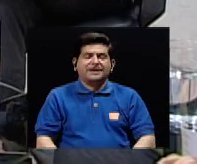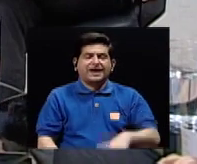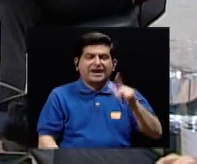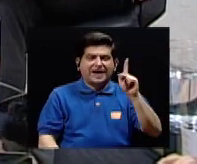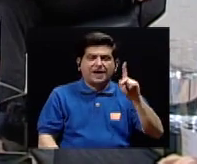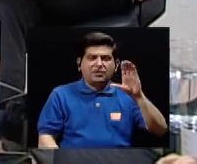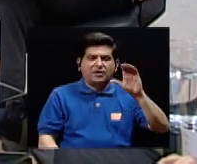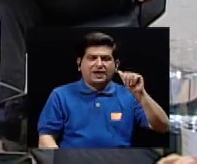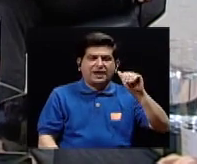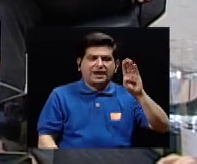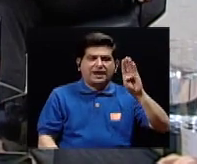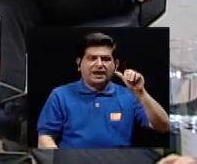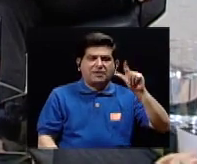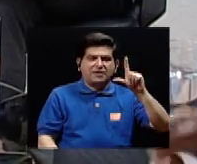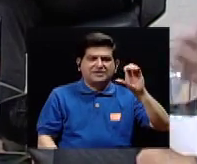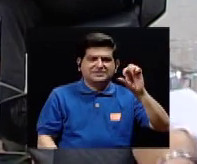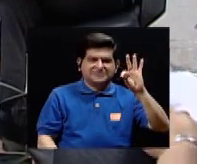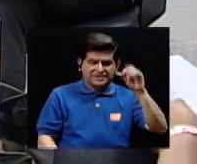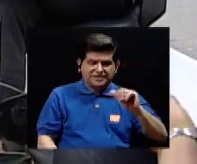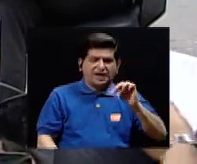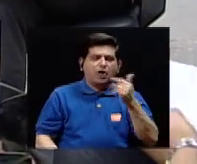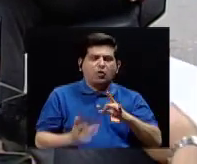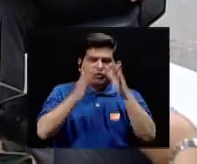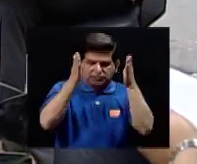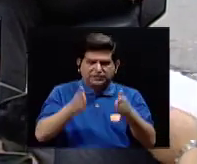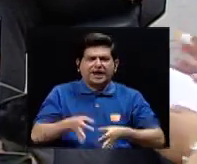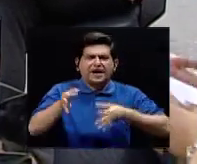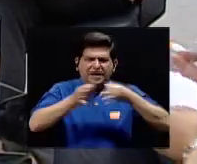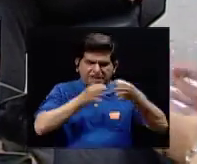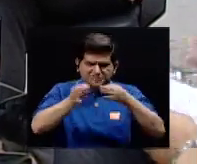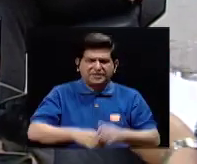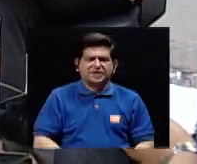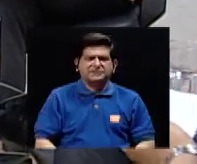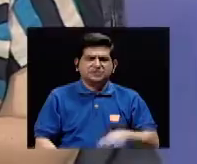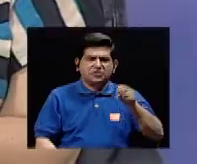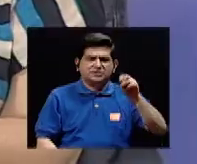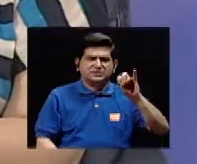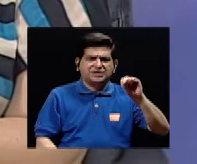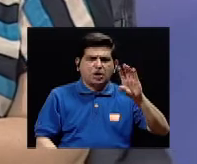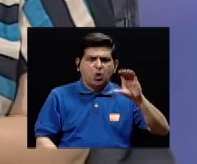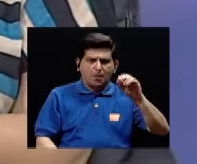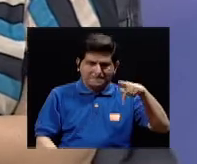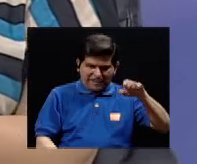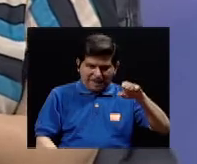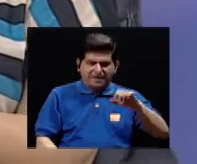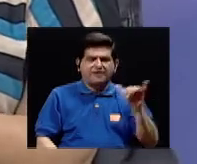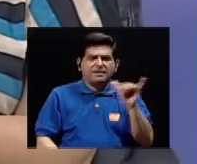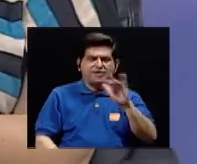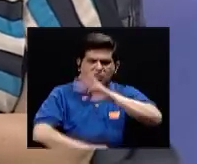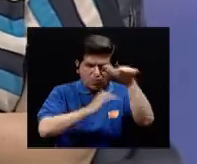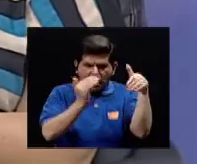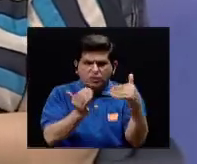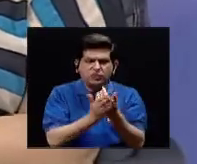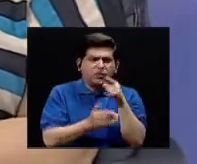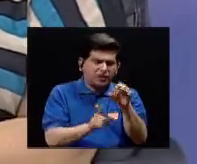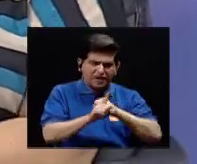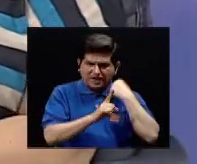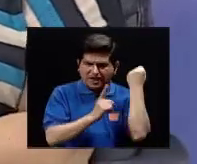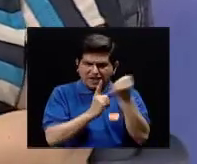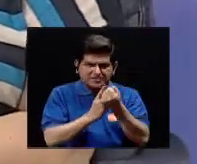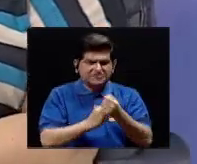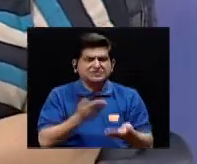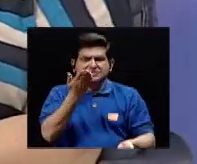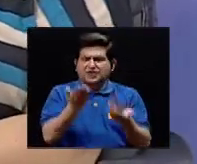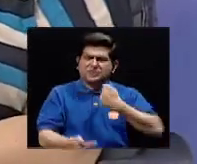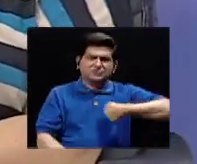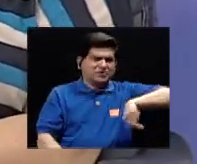Cabalceta, que es otra así de es. De las por expertas, ejemplo, la explicación del síncope y bueno, y como todo esto que